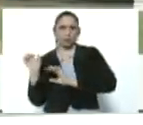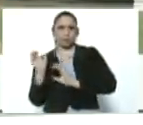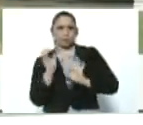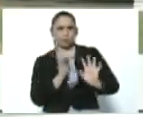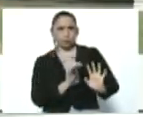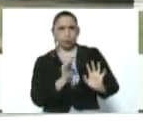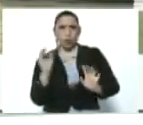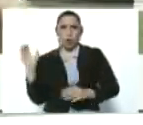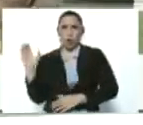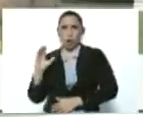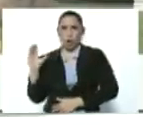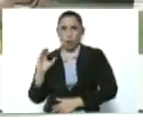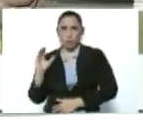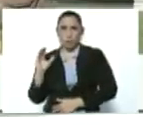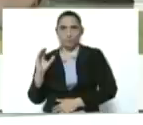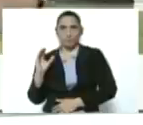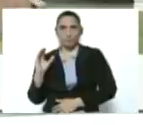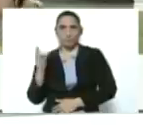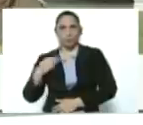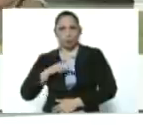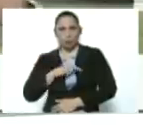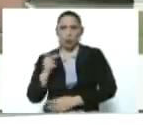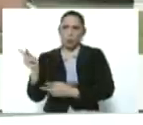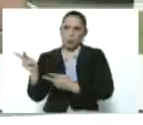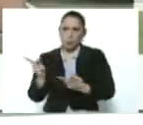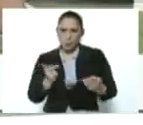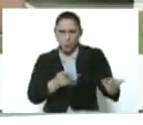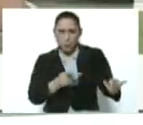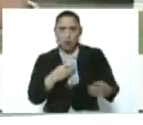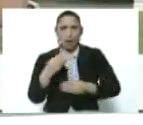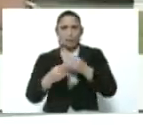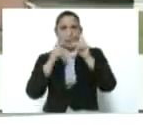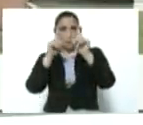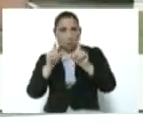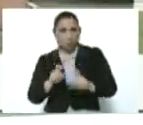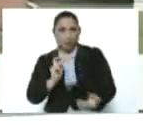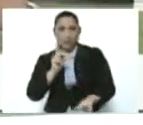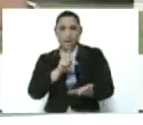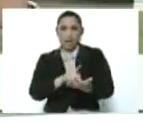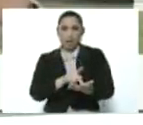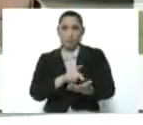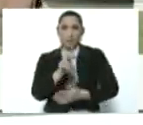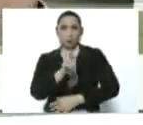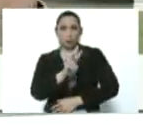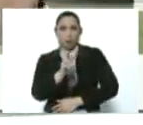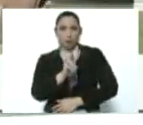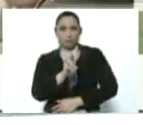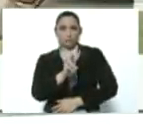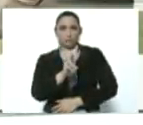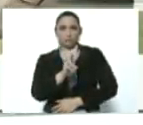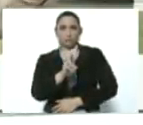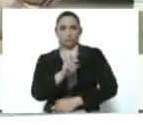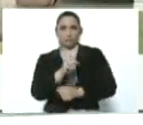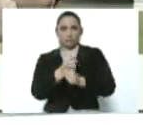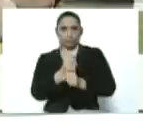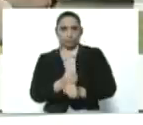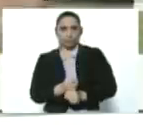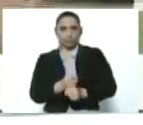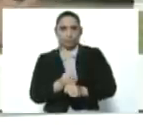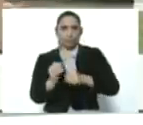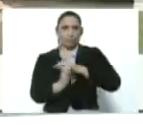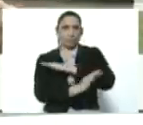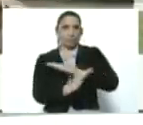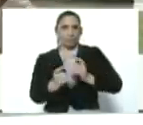colombia los recibimos le hacemos la prueba a llegar en el puesto fronterizo